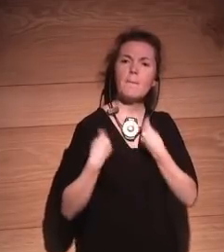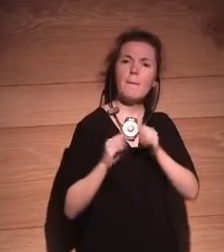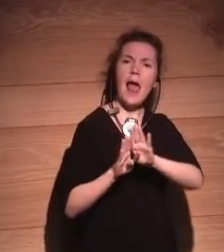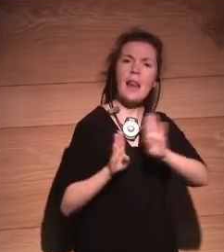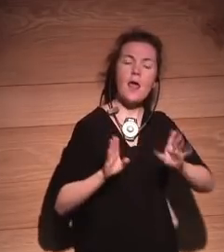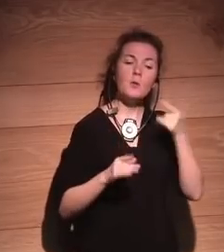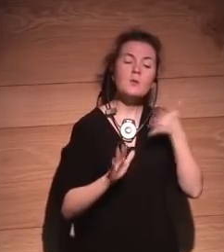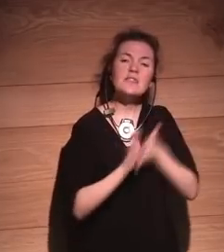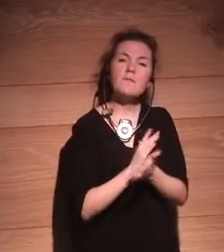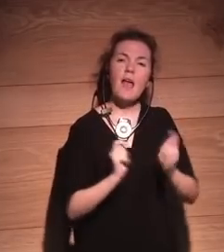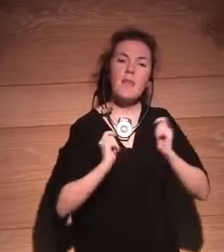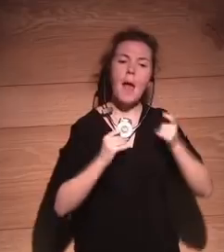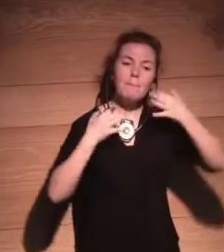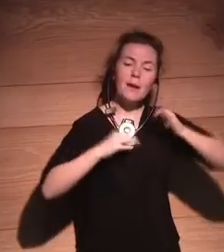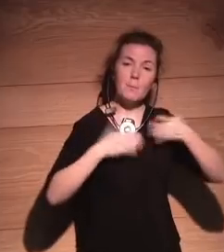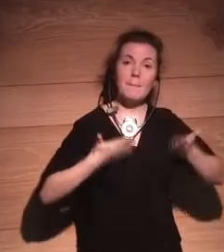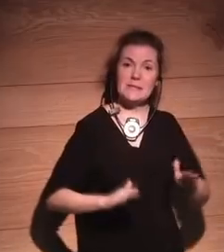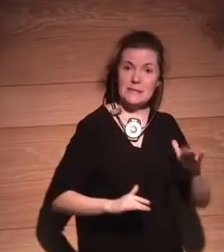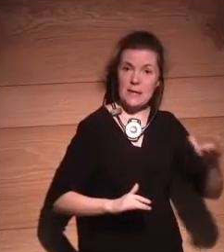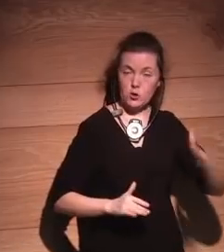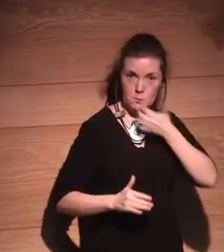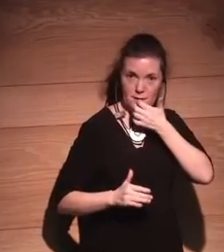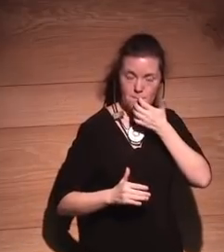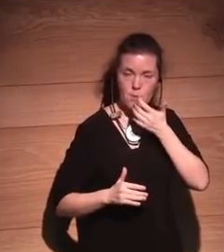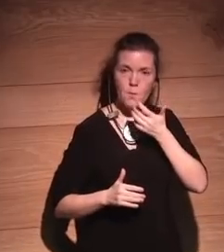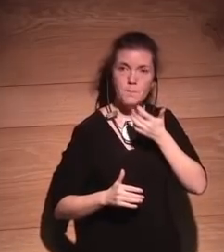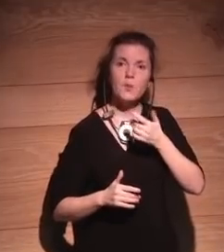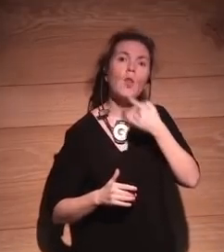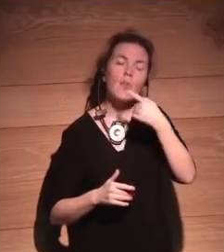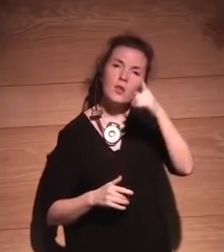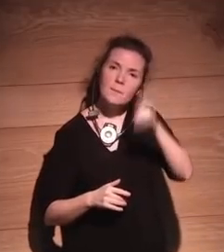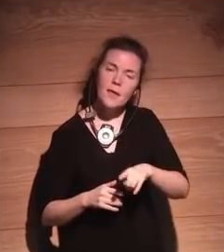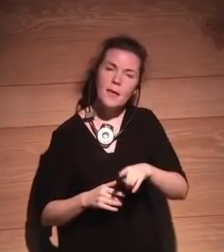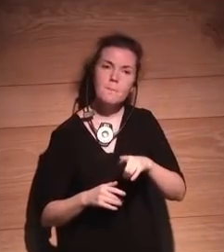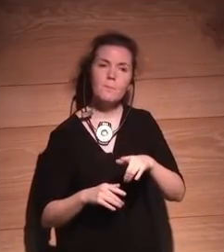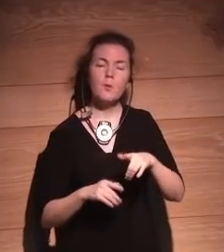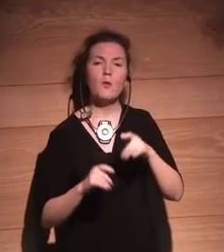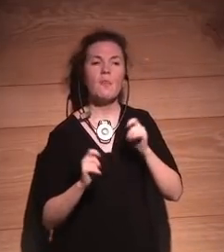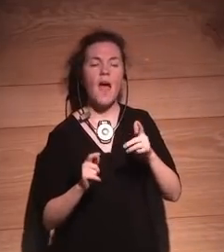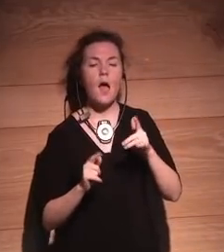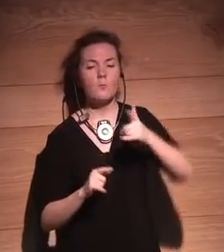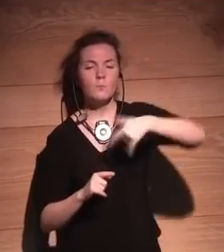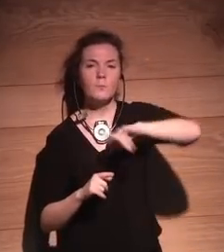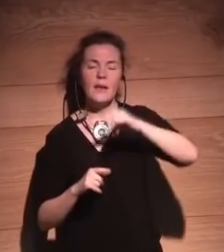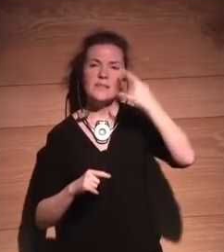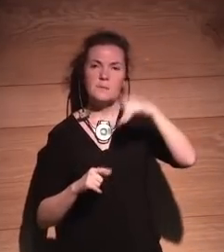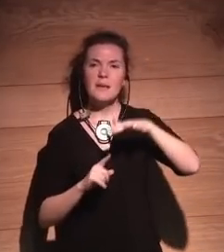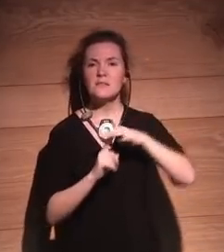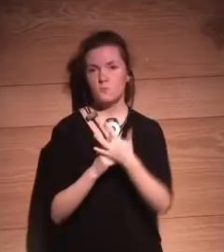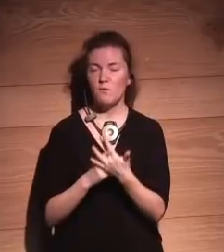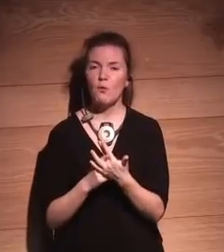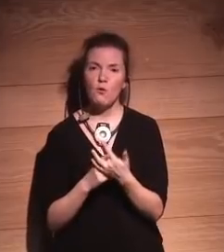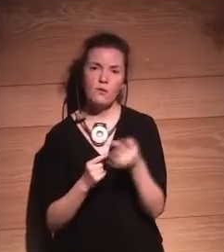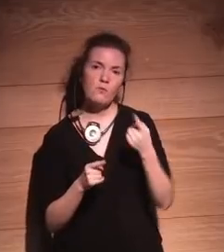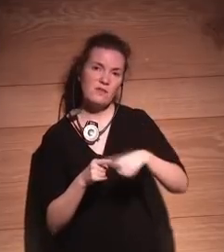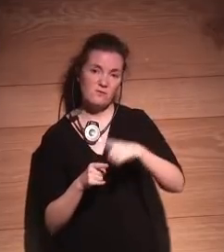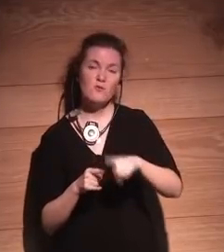sus hijos. Digo, no por nada, pero también por situarnos algunas veces en cómo en algunas